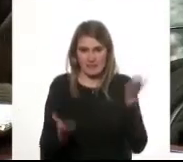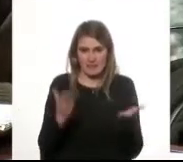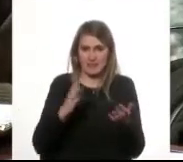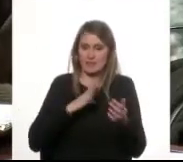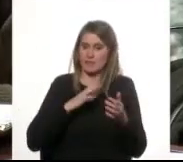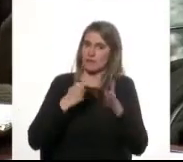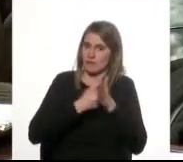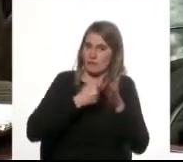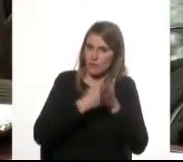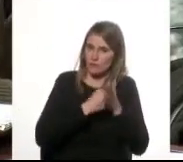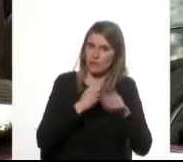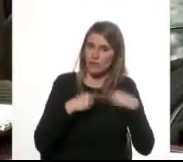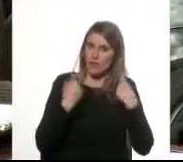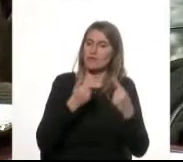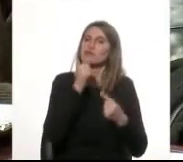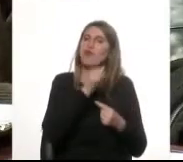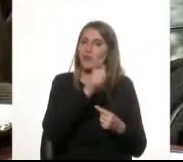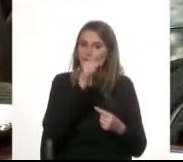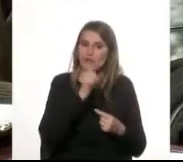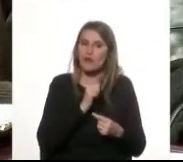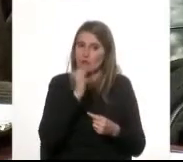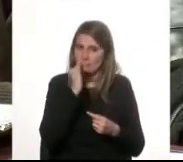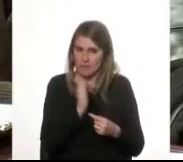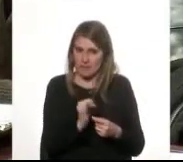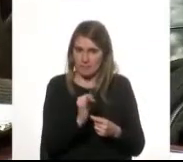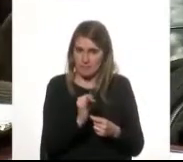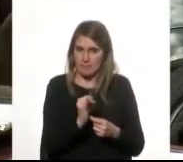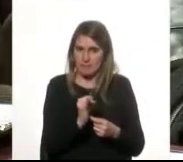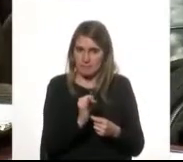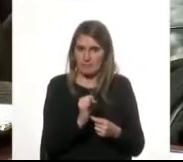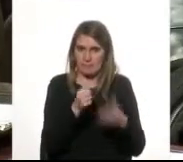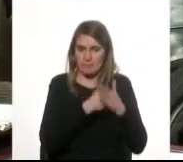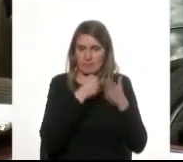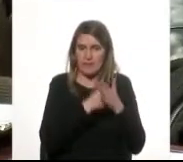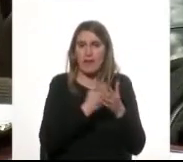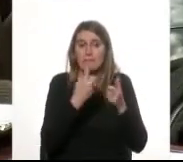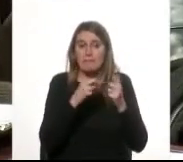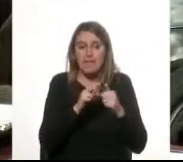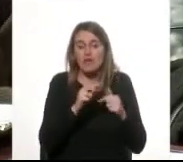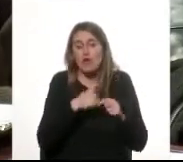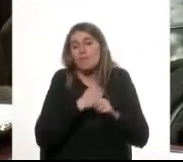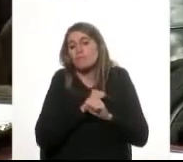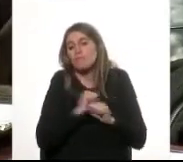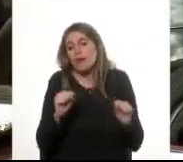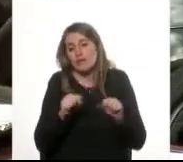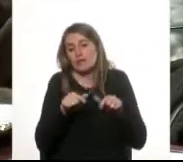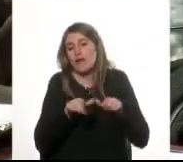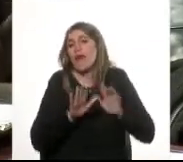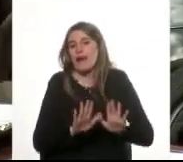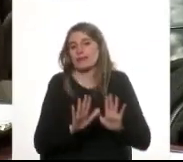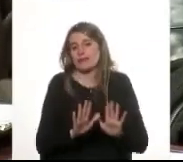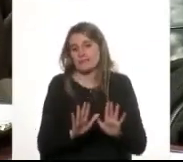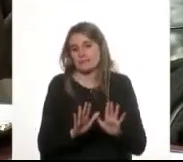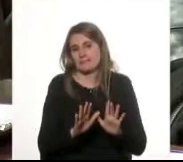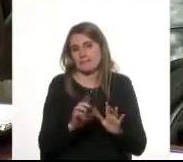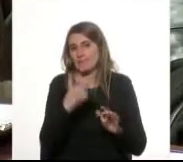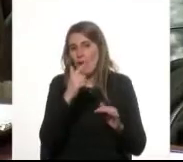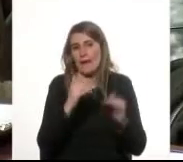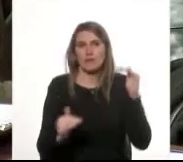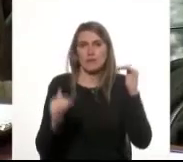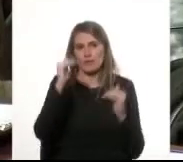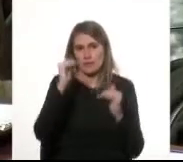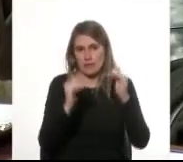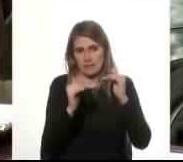Que luchamos por soluciones generales, pero mientras tanto hacemos lo que podemos